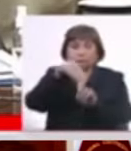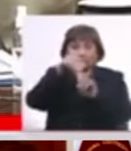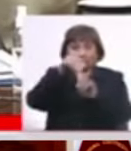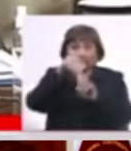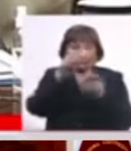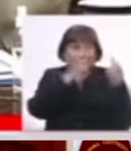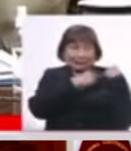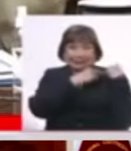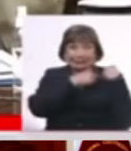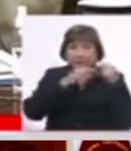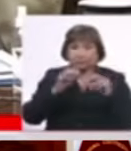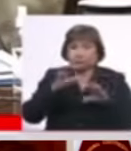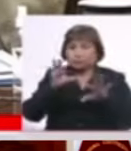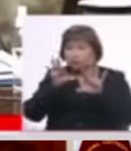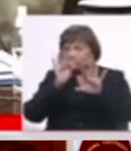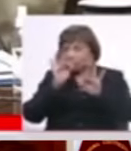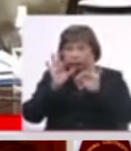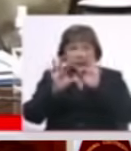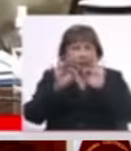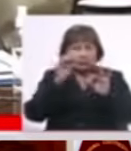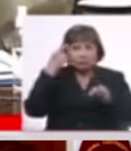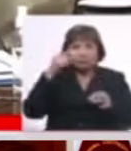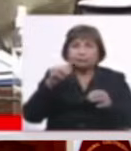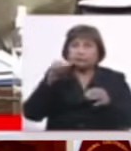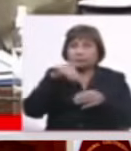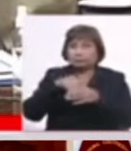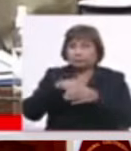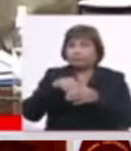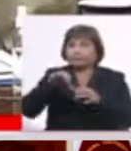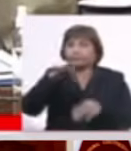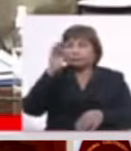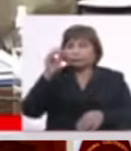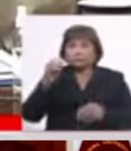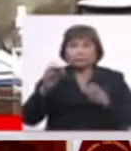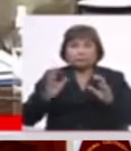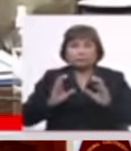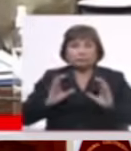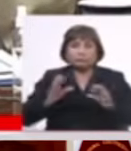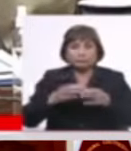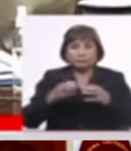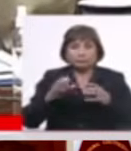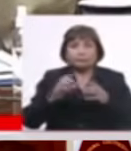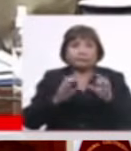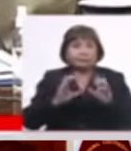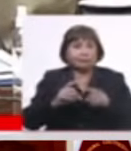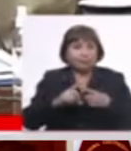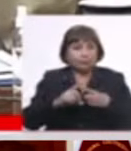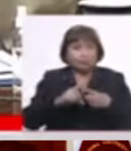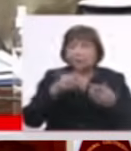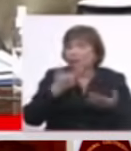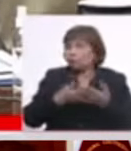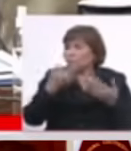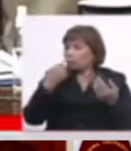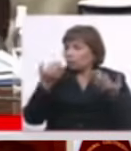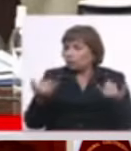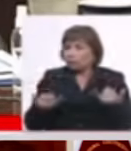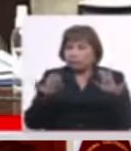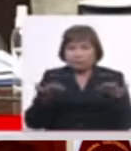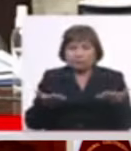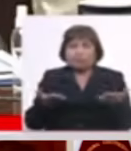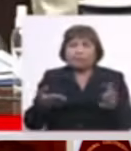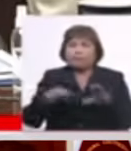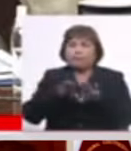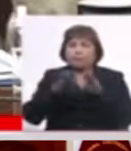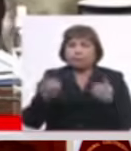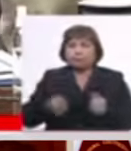de selección de candidatos aptos para elección de magistrados del tribunal constitucional para cuya mesa directiva